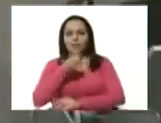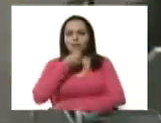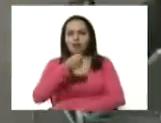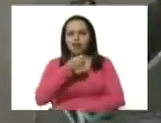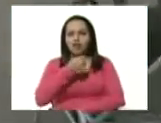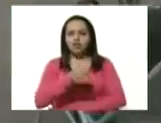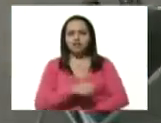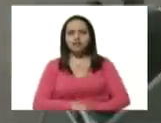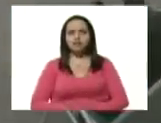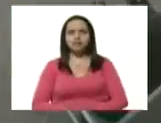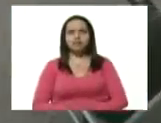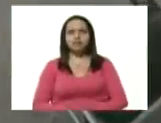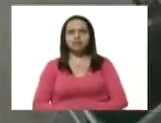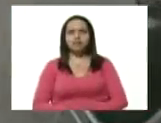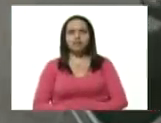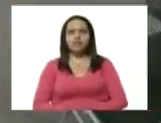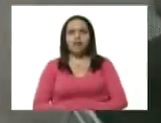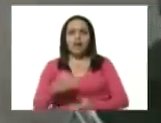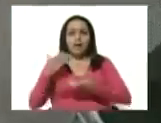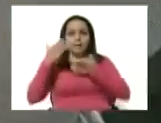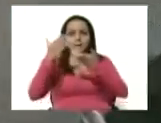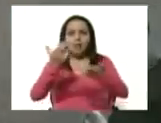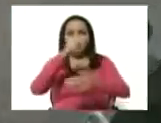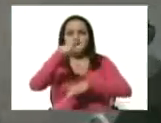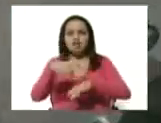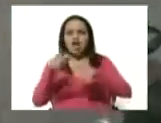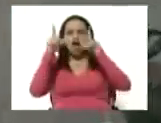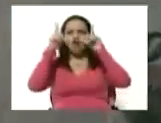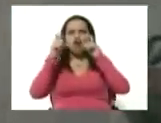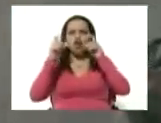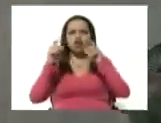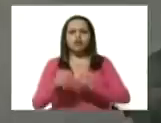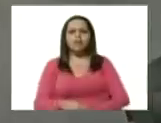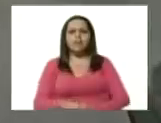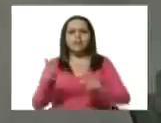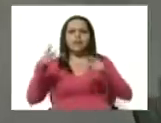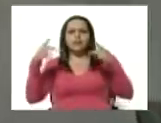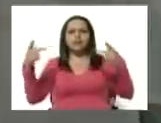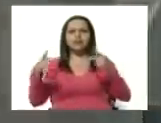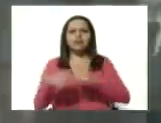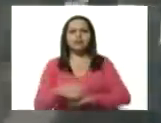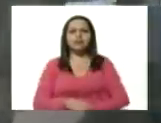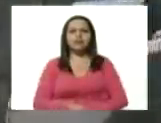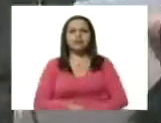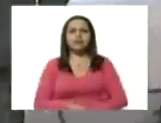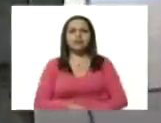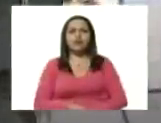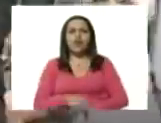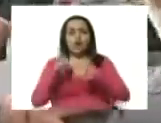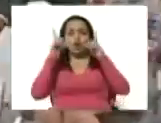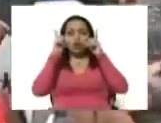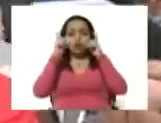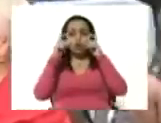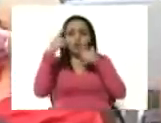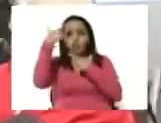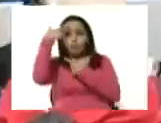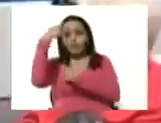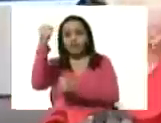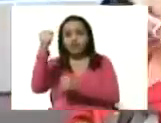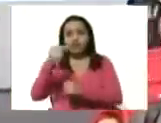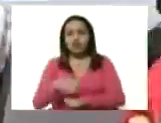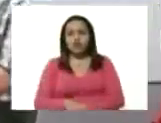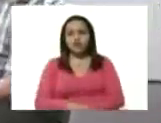premio nacional en fotoperiodismo. Ciudadano José Gregorio Terán, fotógrafo profesional por